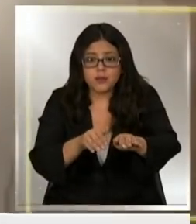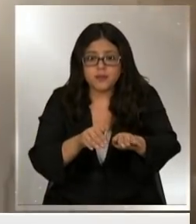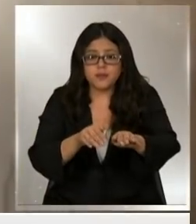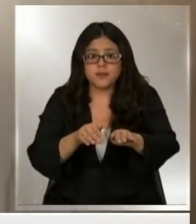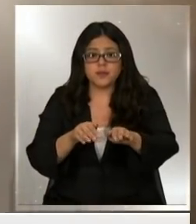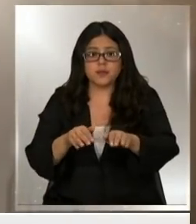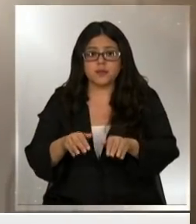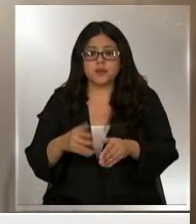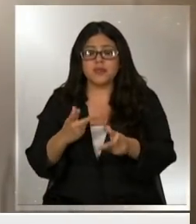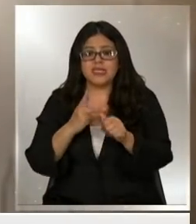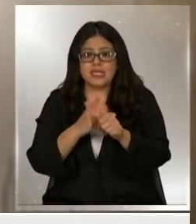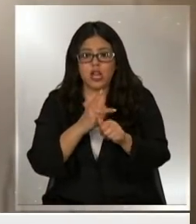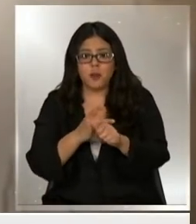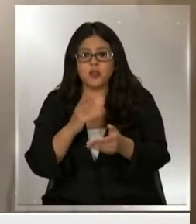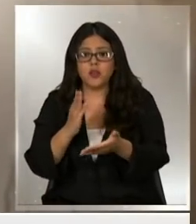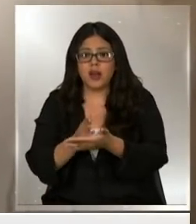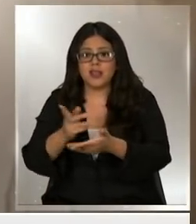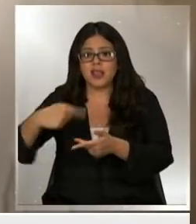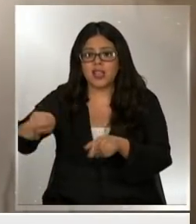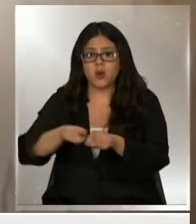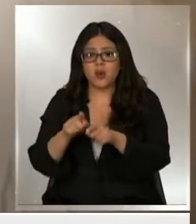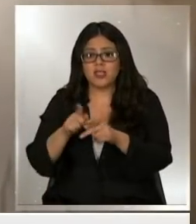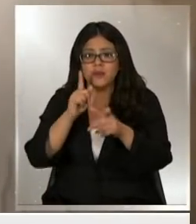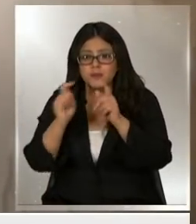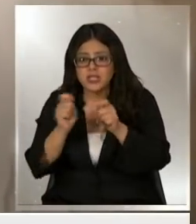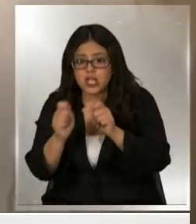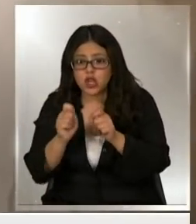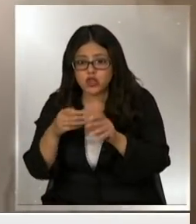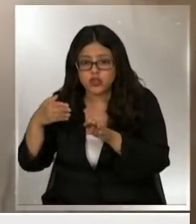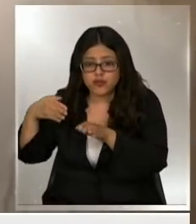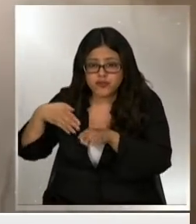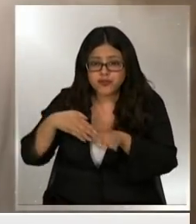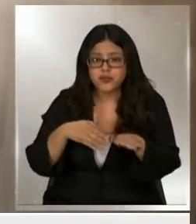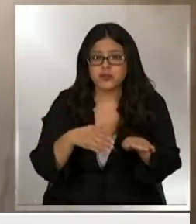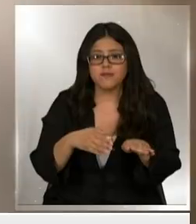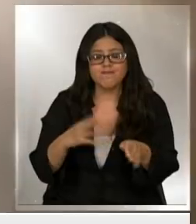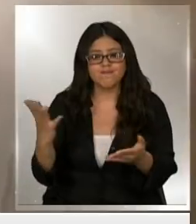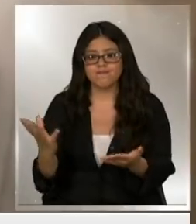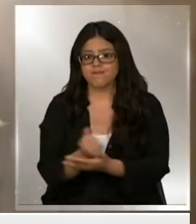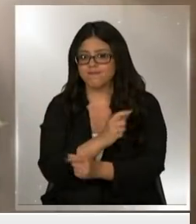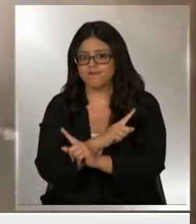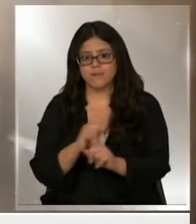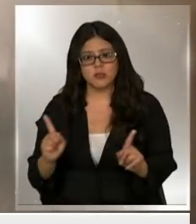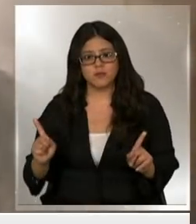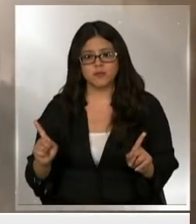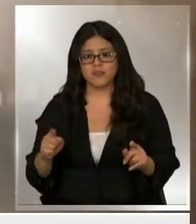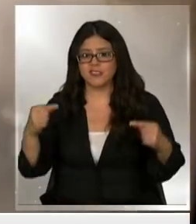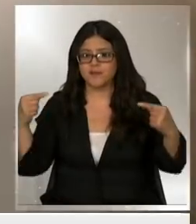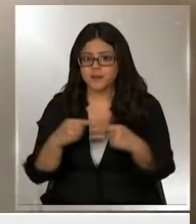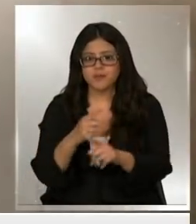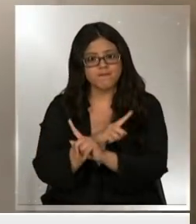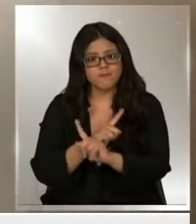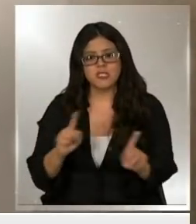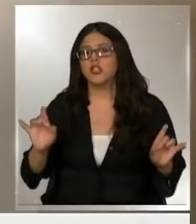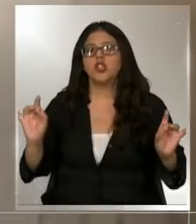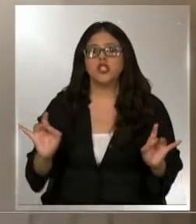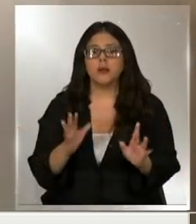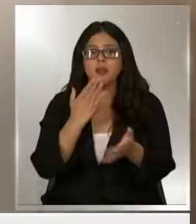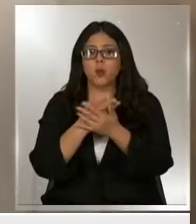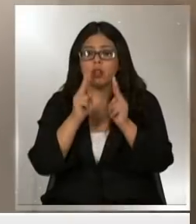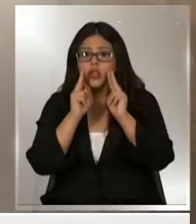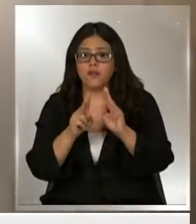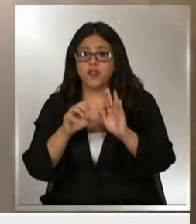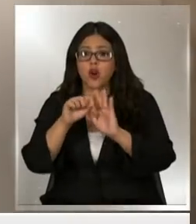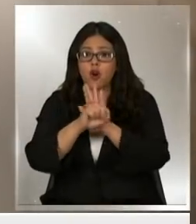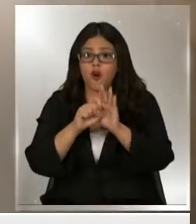varios kilómetros hasta que desistieron de la peligrosa acción. Nunca los alcanzaron ni se enfrentaron. Solo cuando vio el video